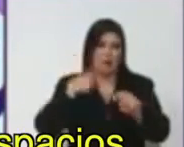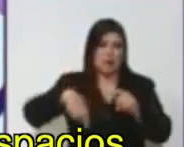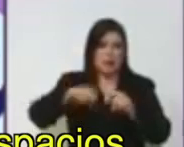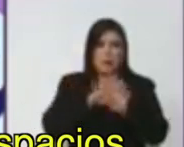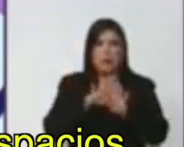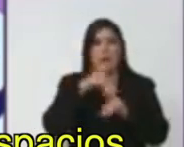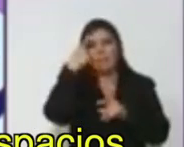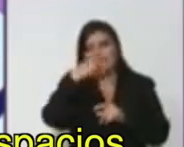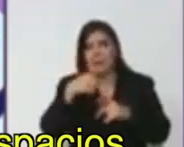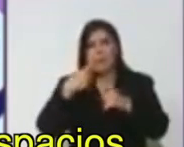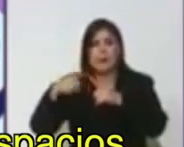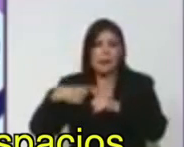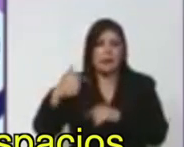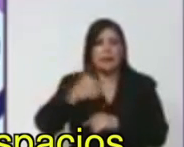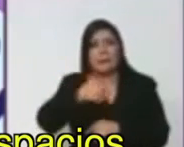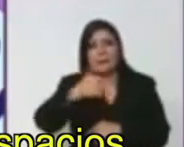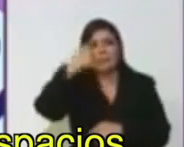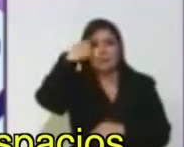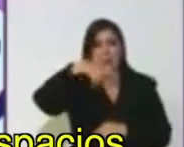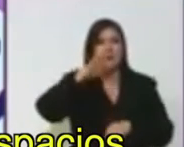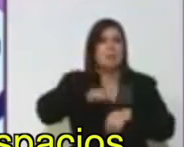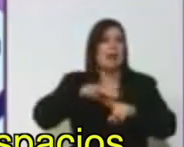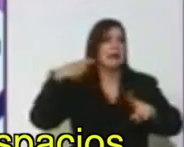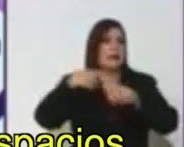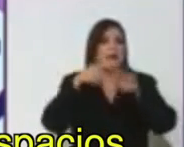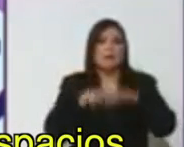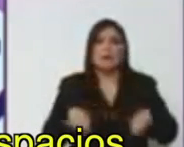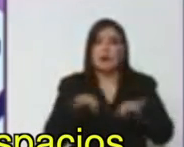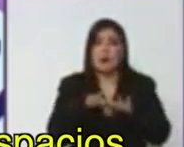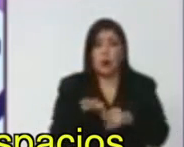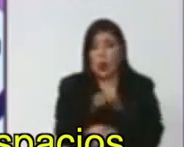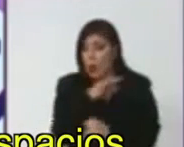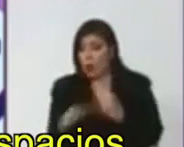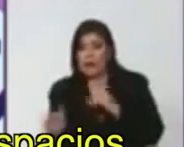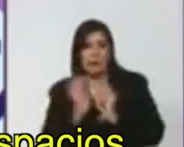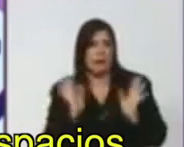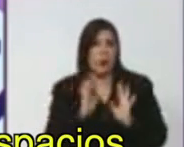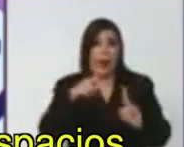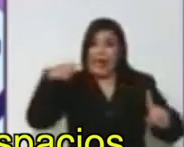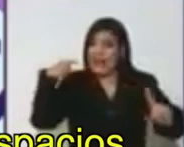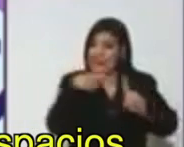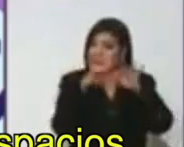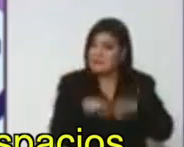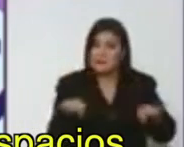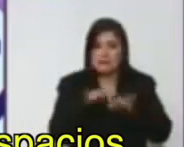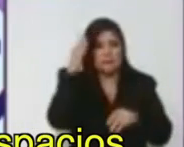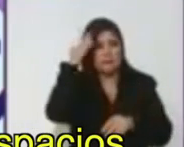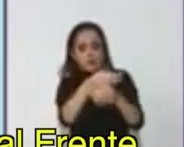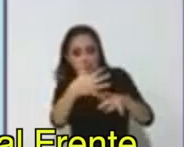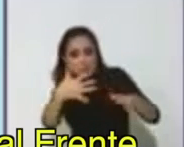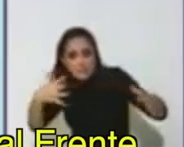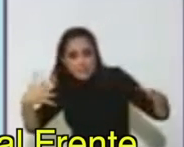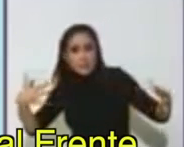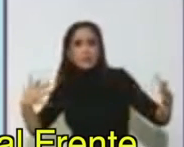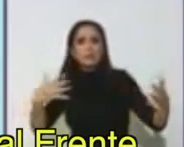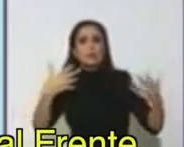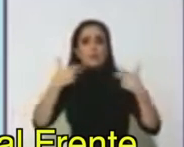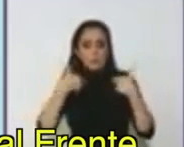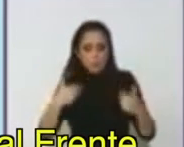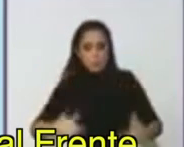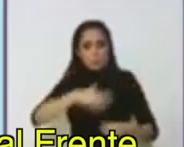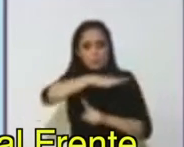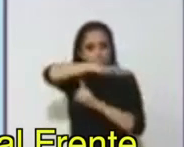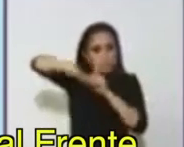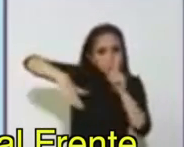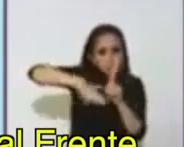1 de julio, invertirá 1,000 millones de pesos en iluminación de los espacios públicos que están secuestrados por la delincuencia. Alejandra Barrales, de